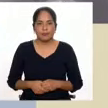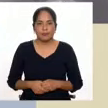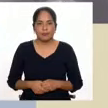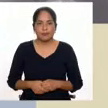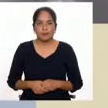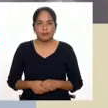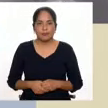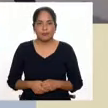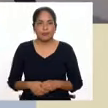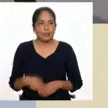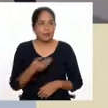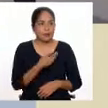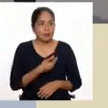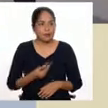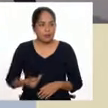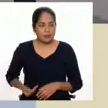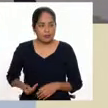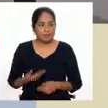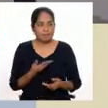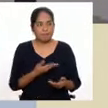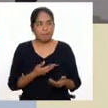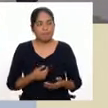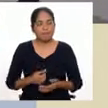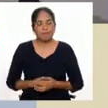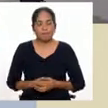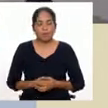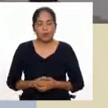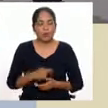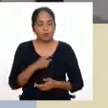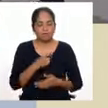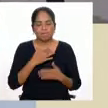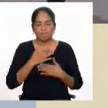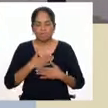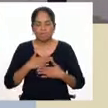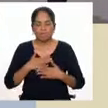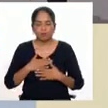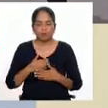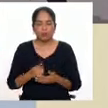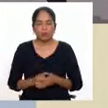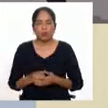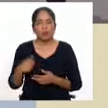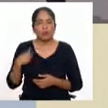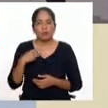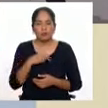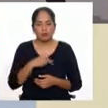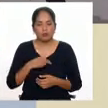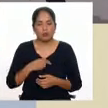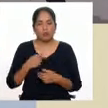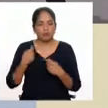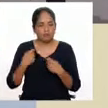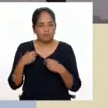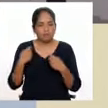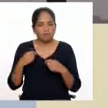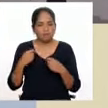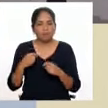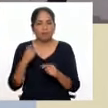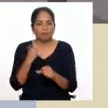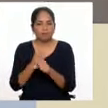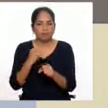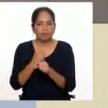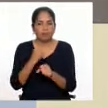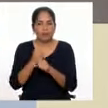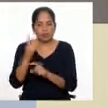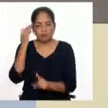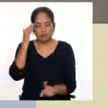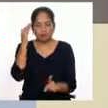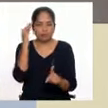Señora presidenta, tenga usted la tranquilidad que pondremos todos los esfuerzos y apuntaremos